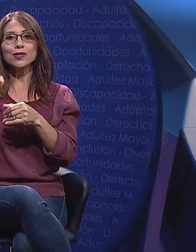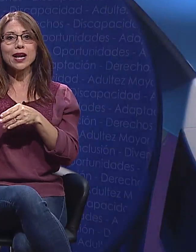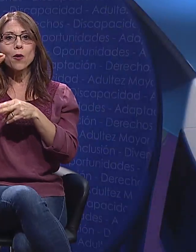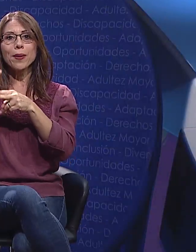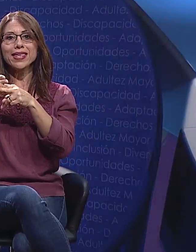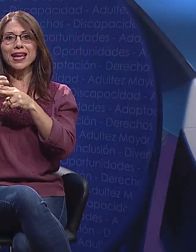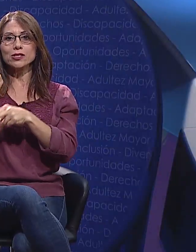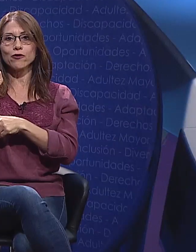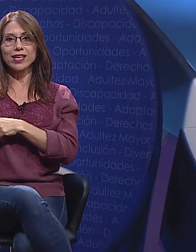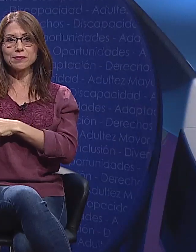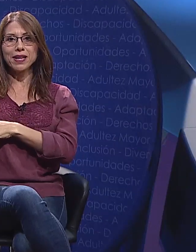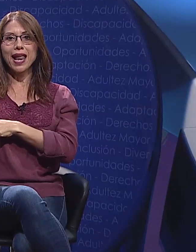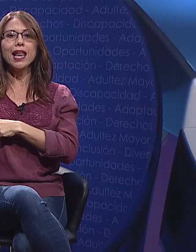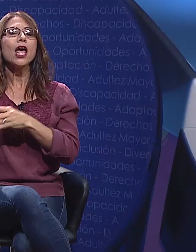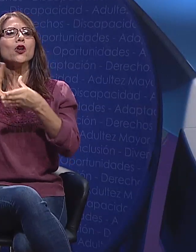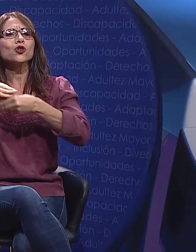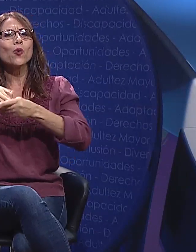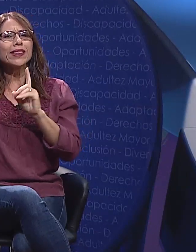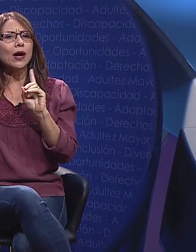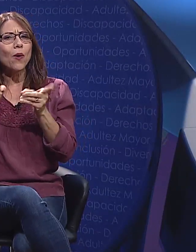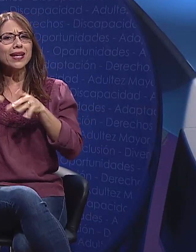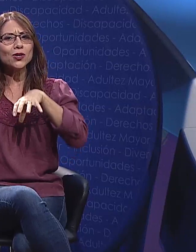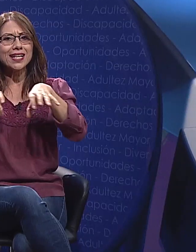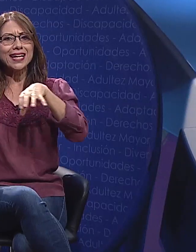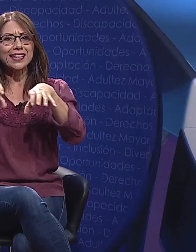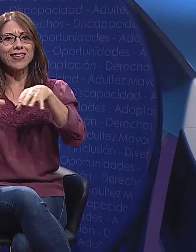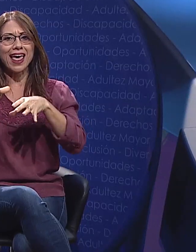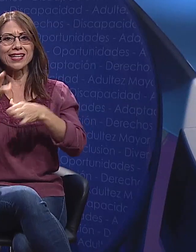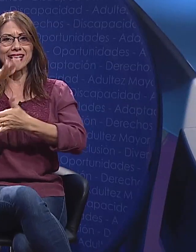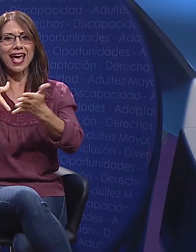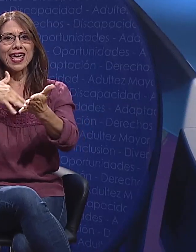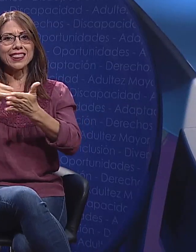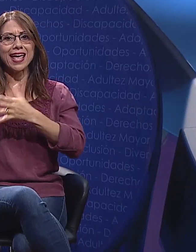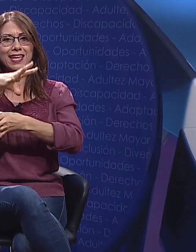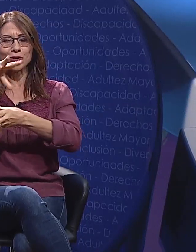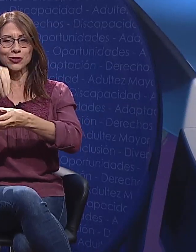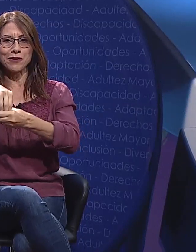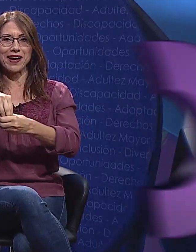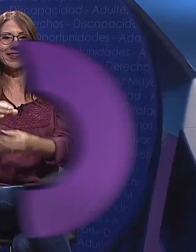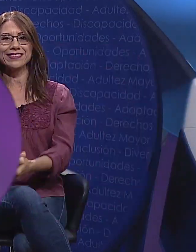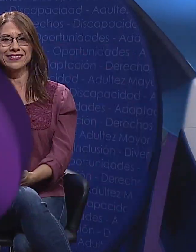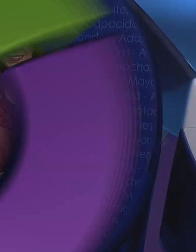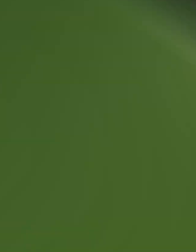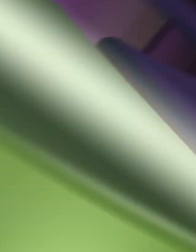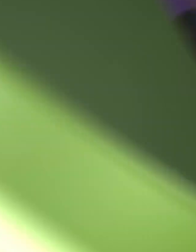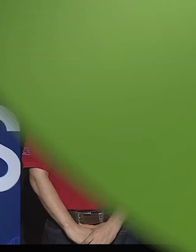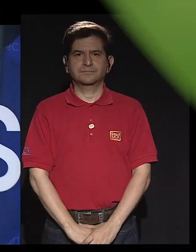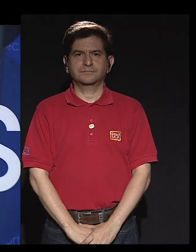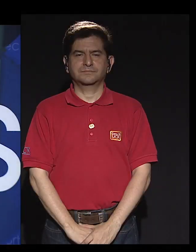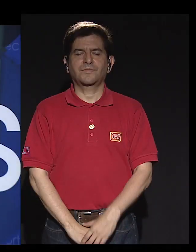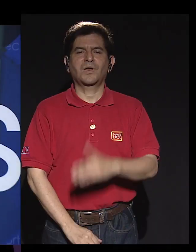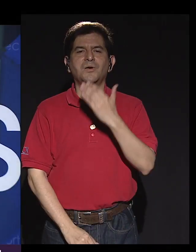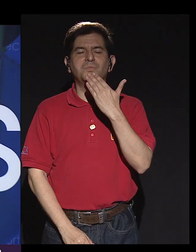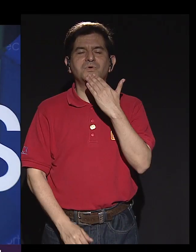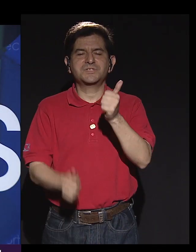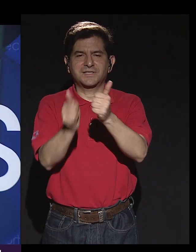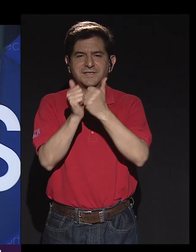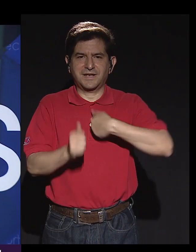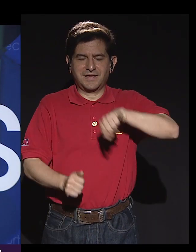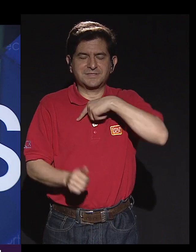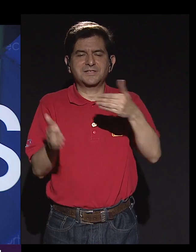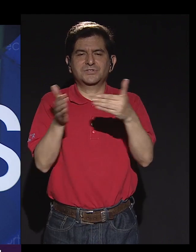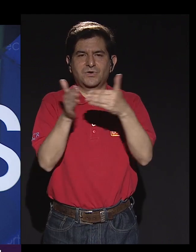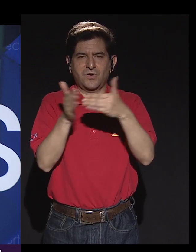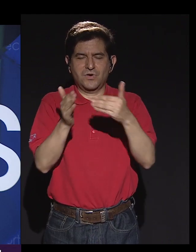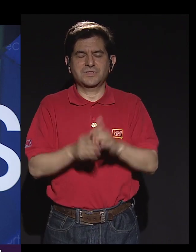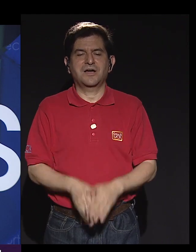Ahora, nuestra compañera Sofía Espinal nos cuenta cuáles son las actividades de Agenda Inclusiva. Gracias por acompañarnos